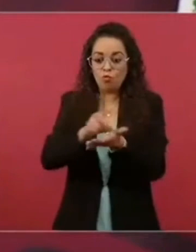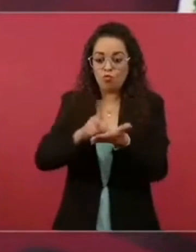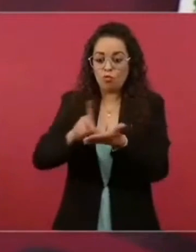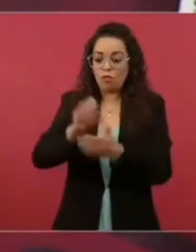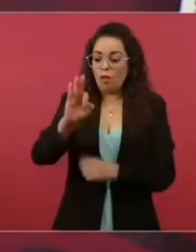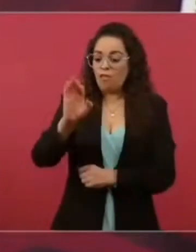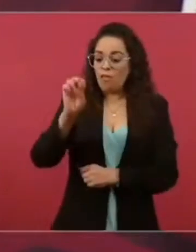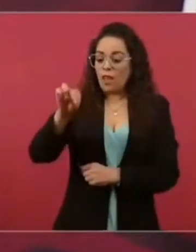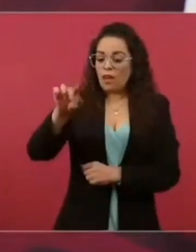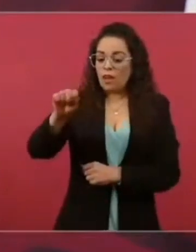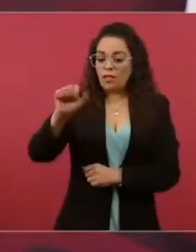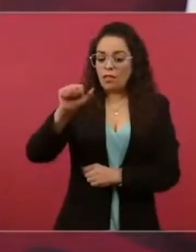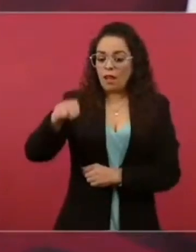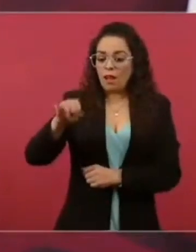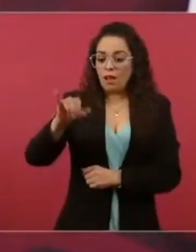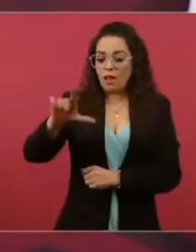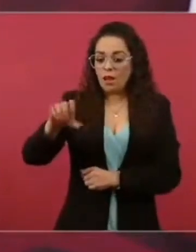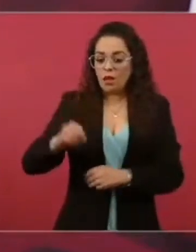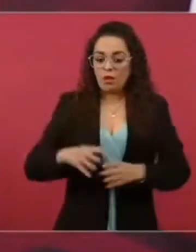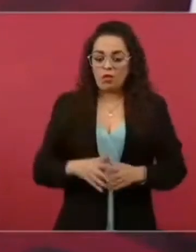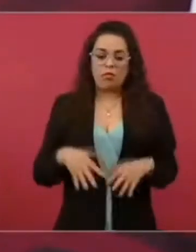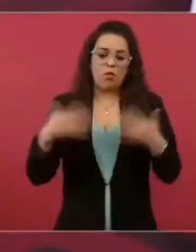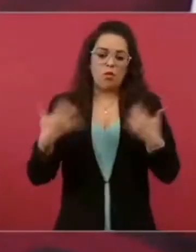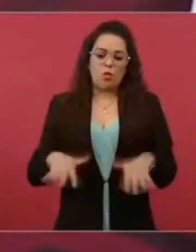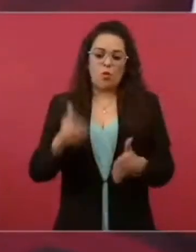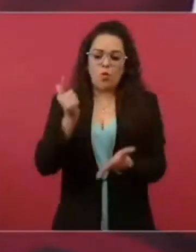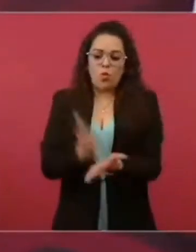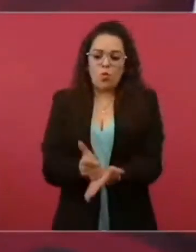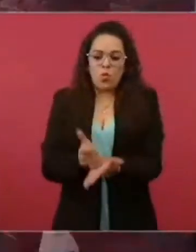que es gravísimo